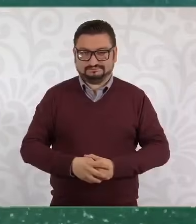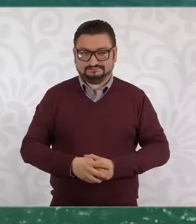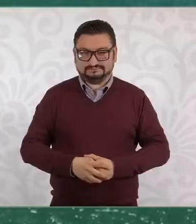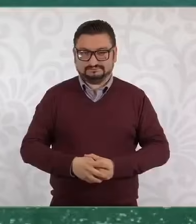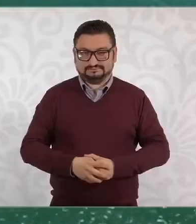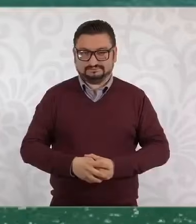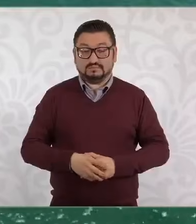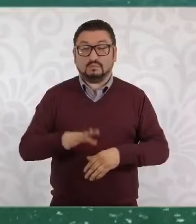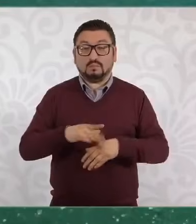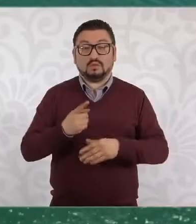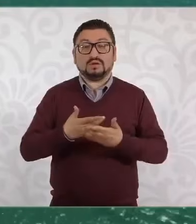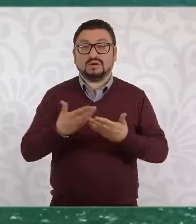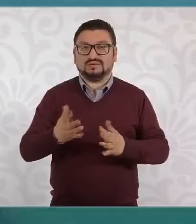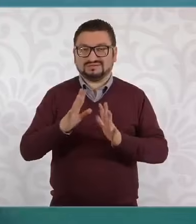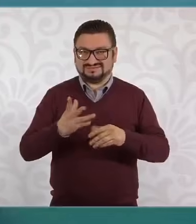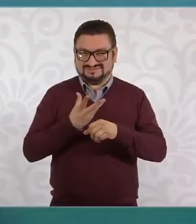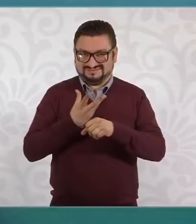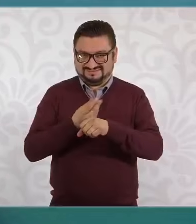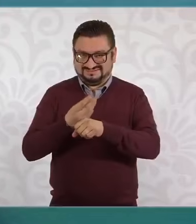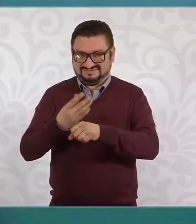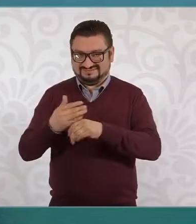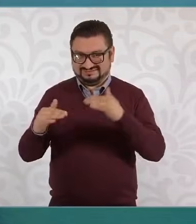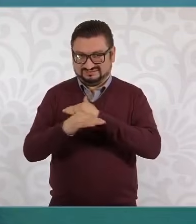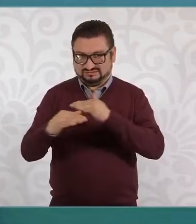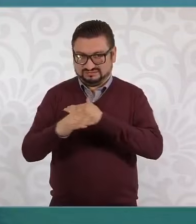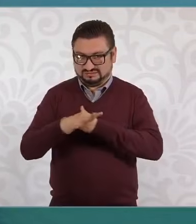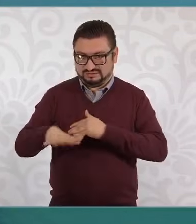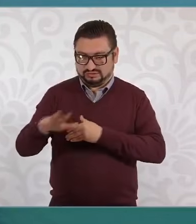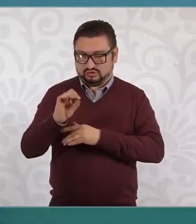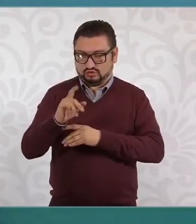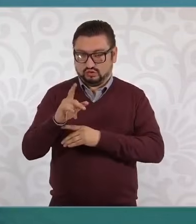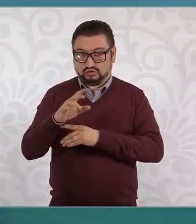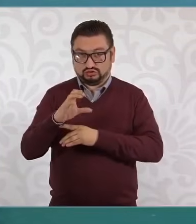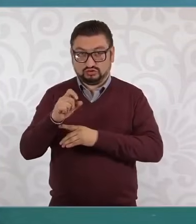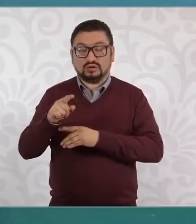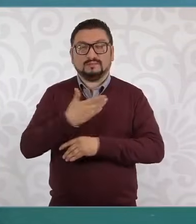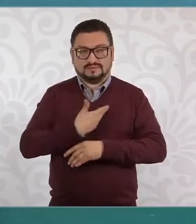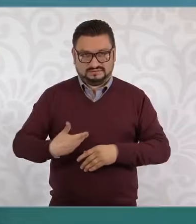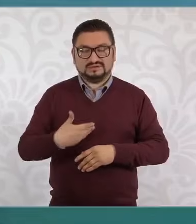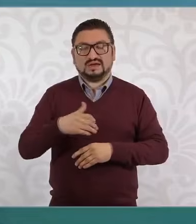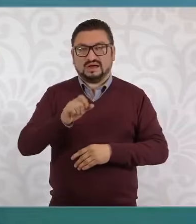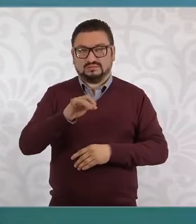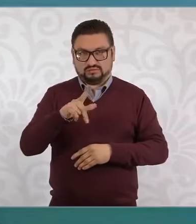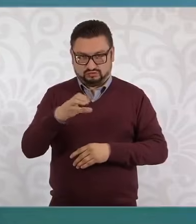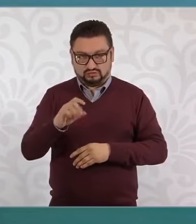Porque ahora, aunque se arregló el Boulevard Colosio con el presidente López Obrador, pues sigue habiendo